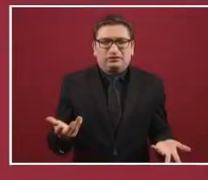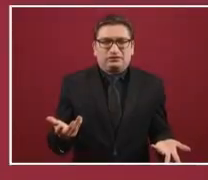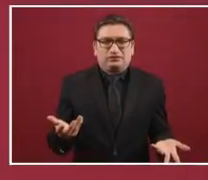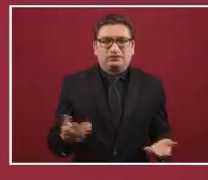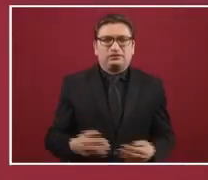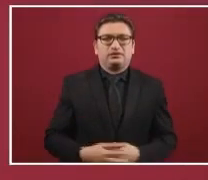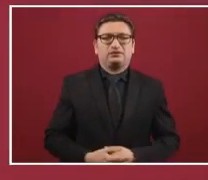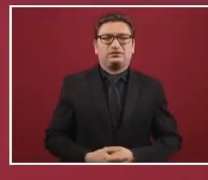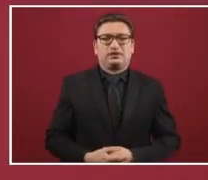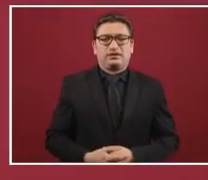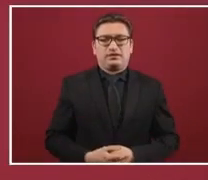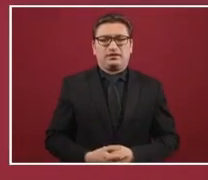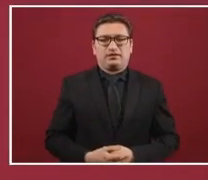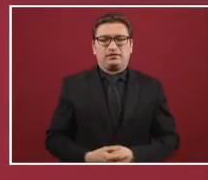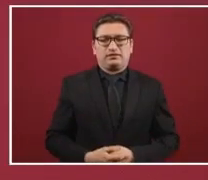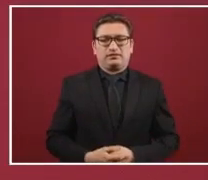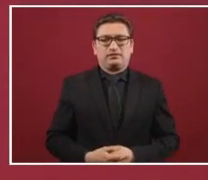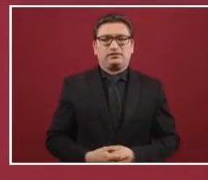la